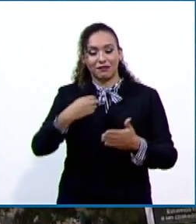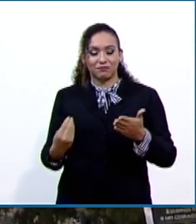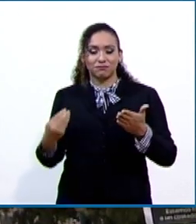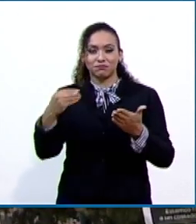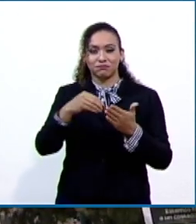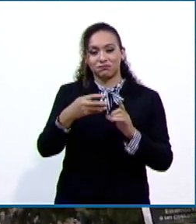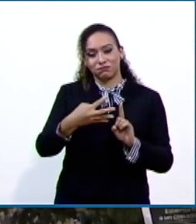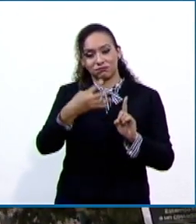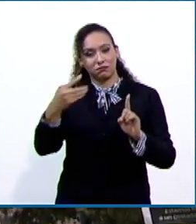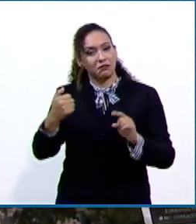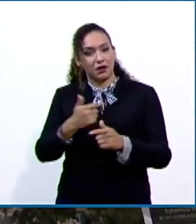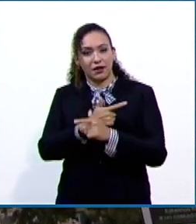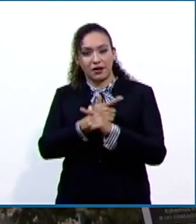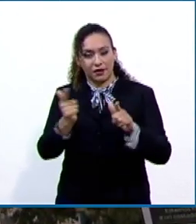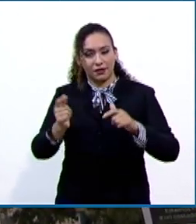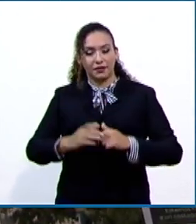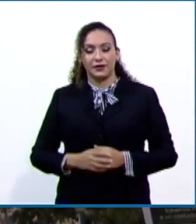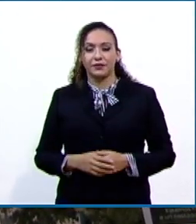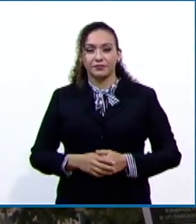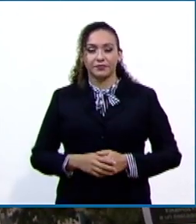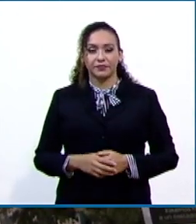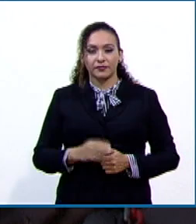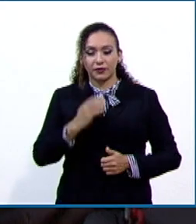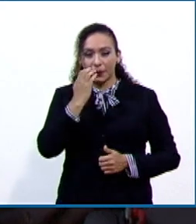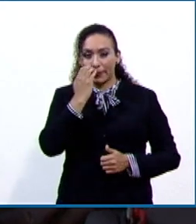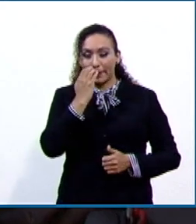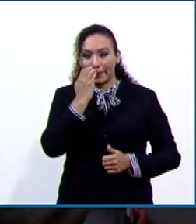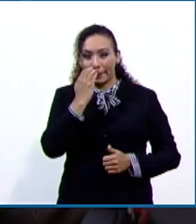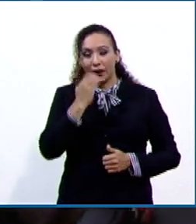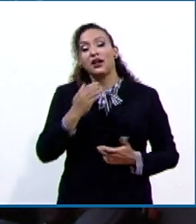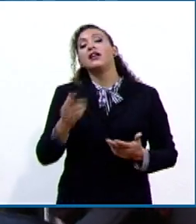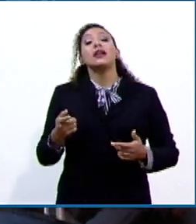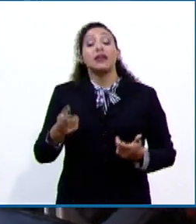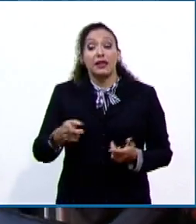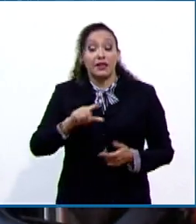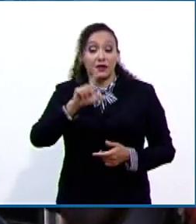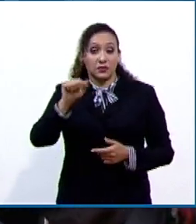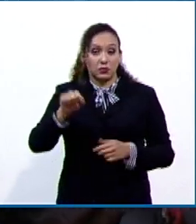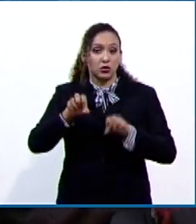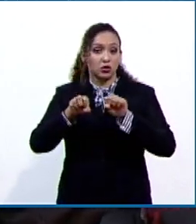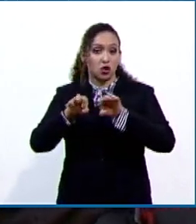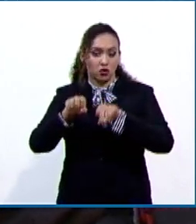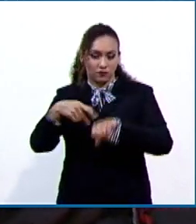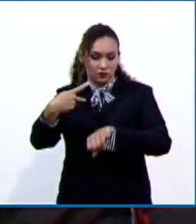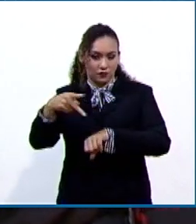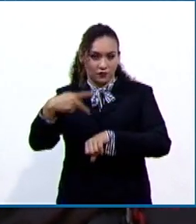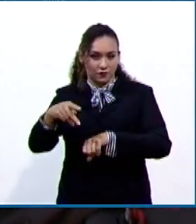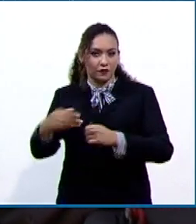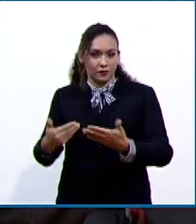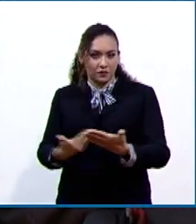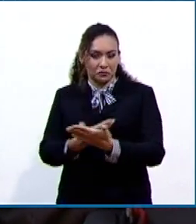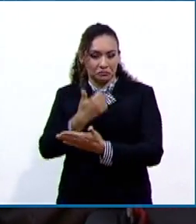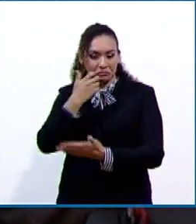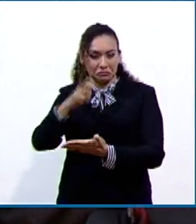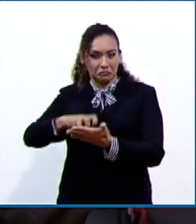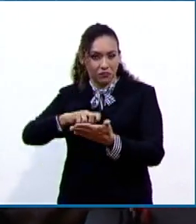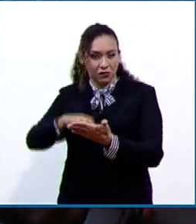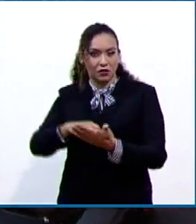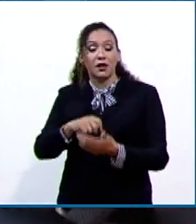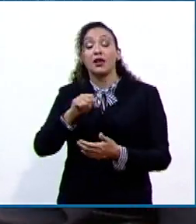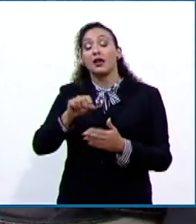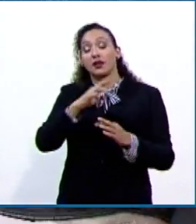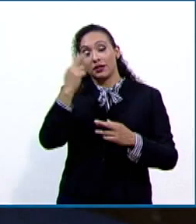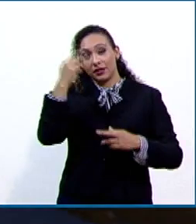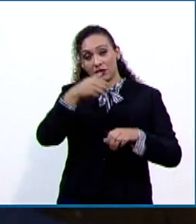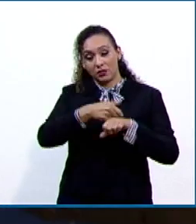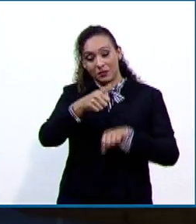de género autopercibida ante el registro civil de la entidad. También invalidó la fracción